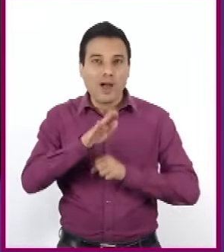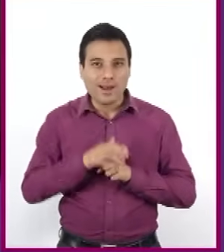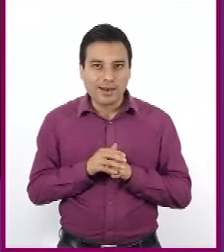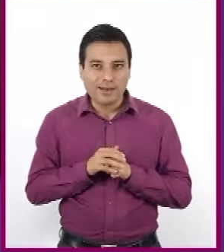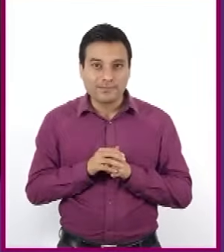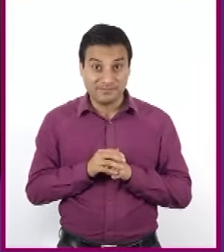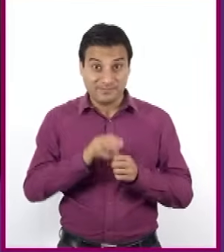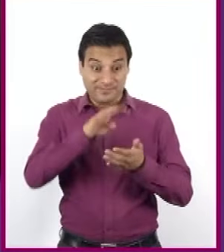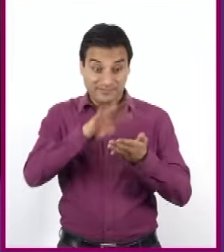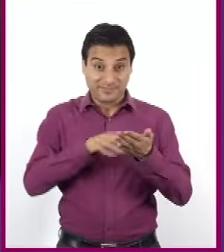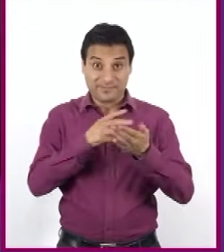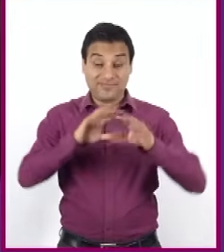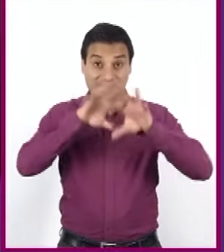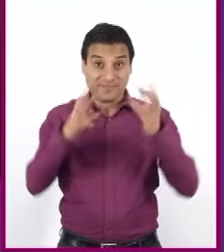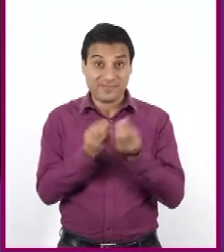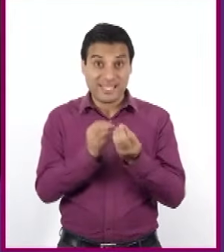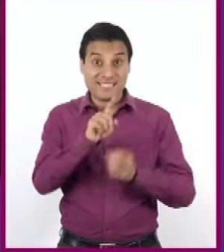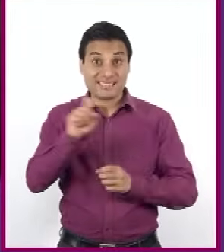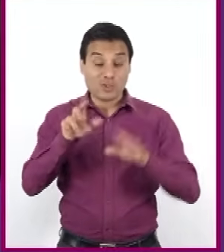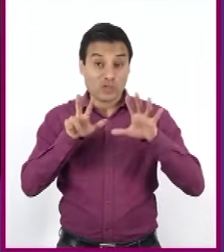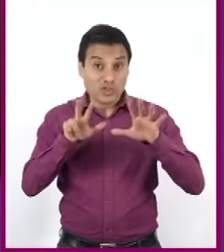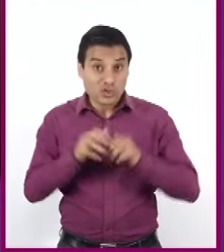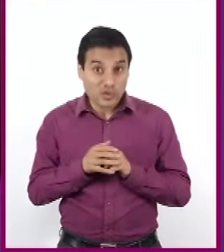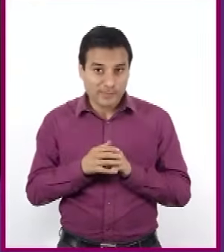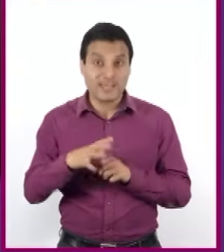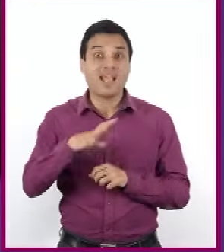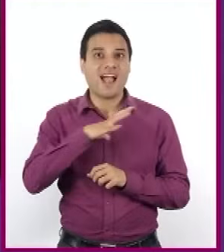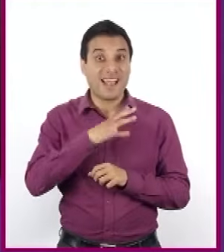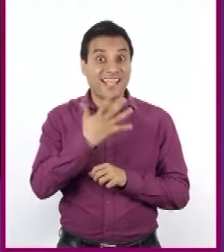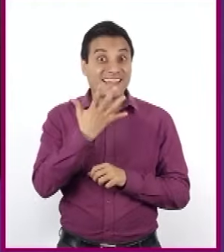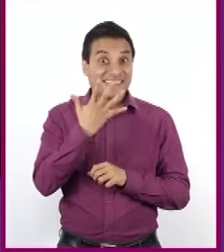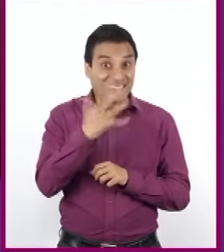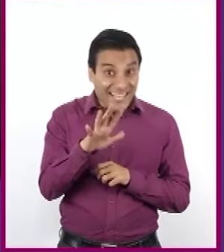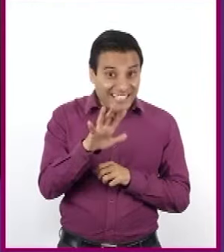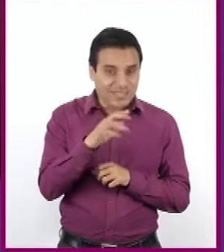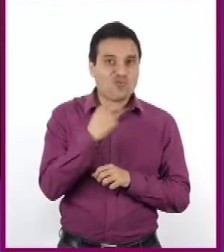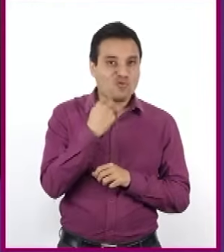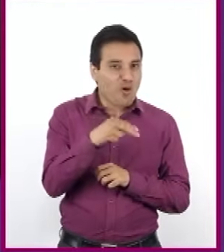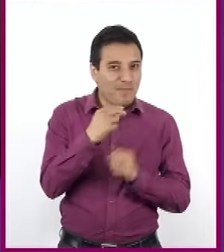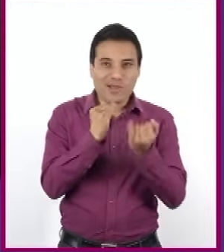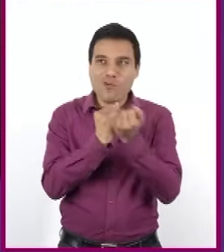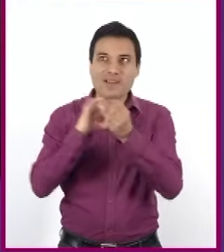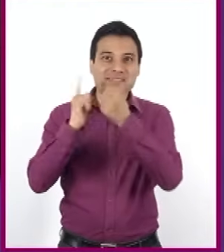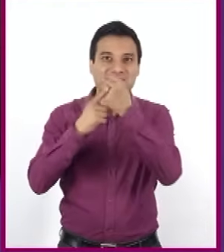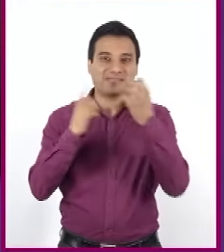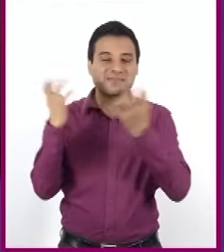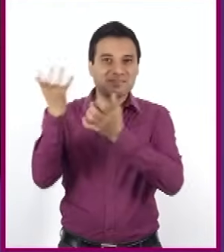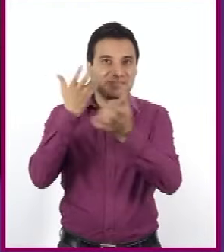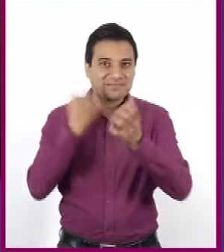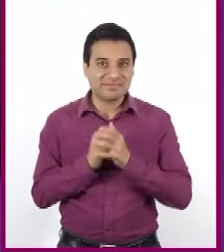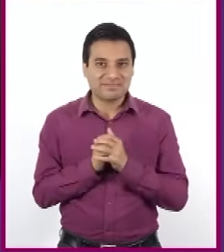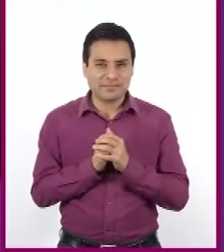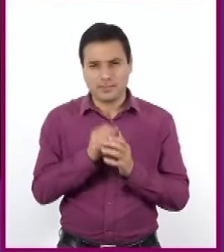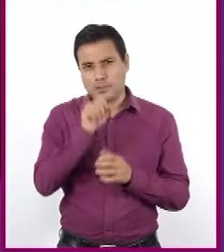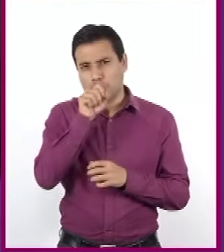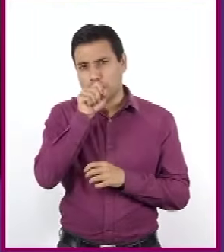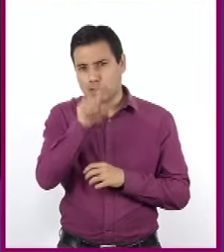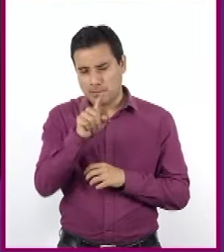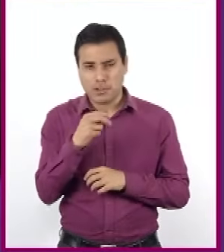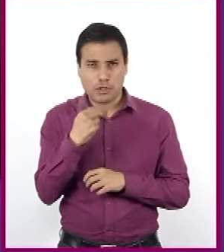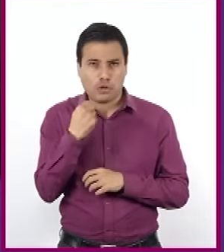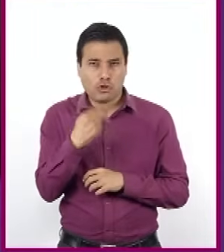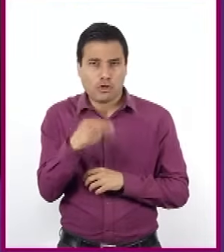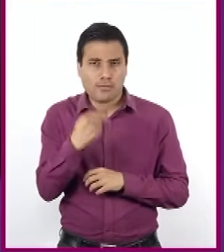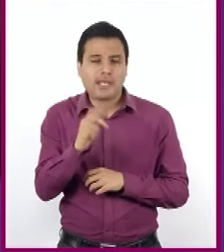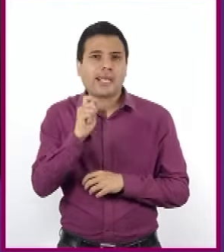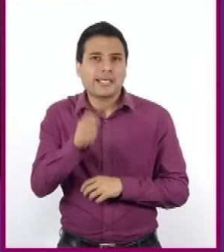químicos podemos encontrar 10 elementos relacionados con los cuerpos celestes, aunque también pueden ser el nombre que haga referencia